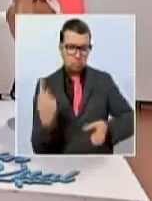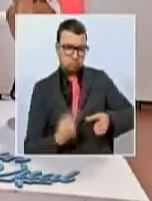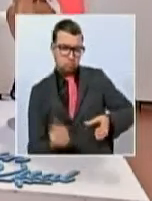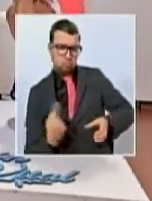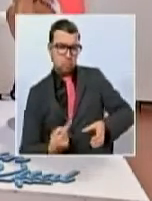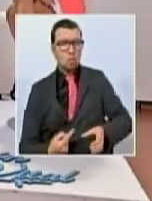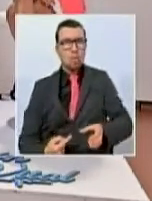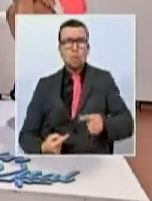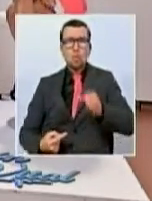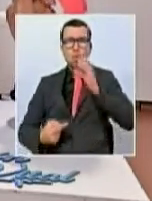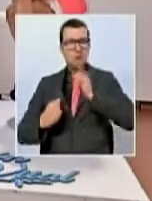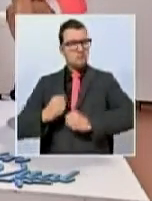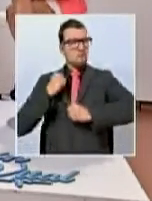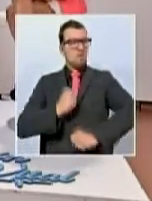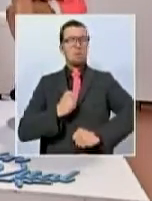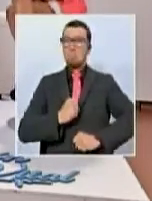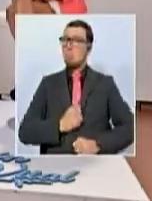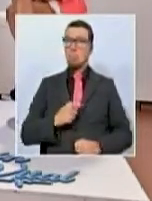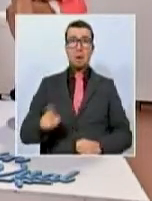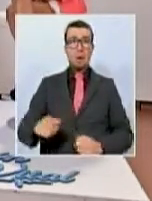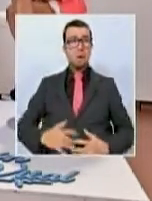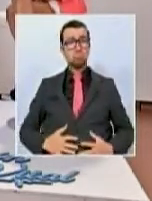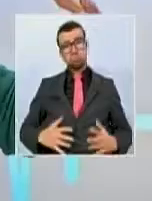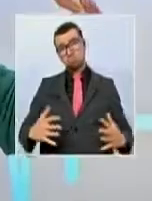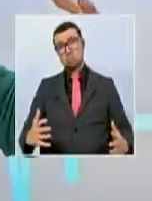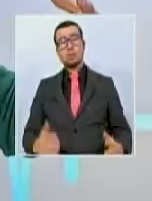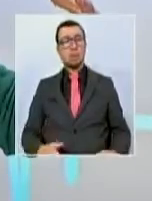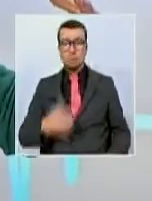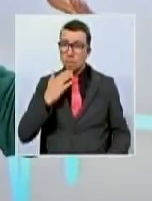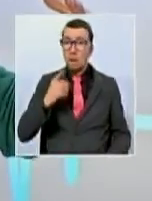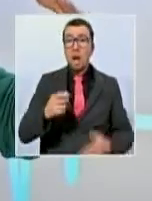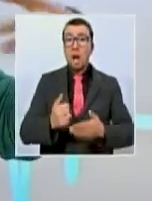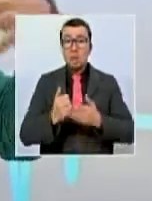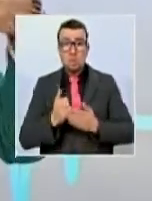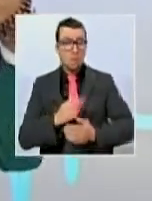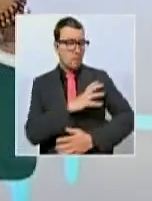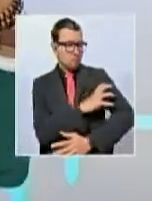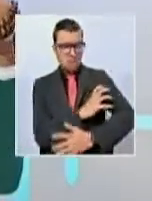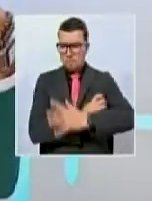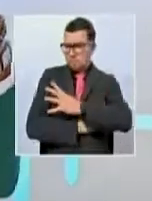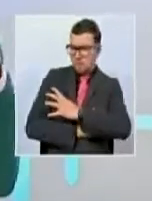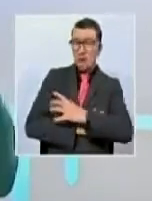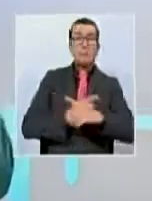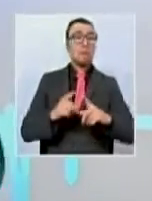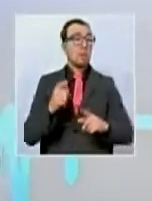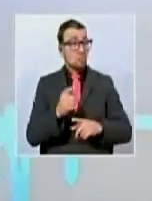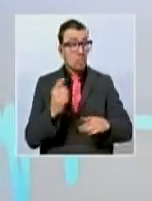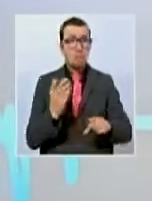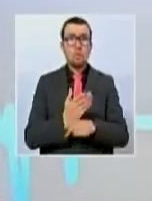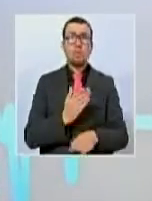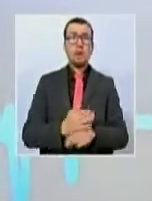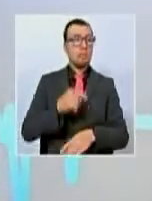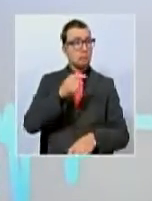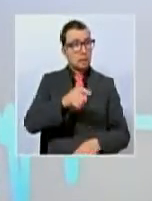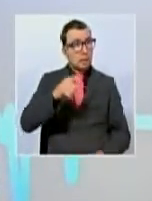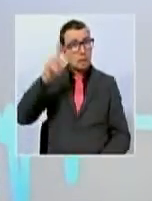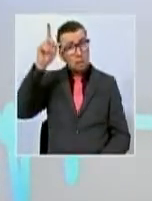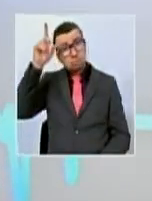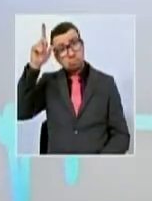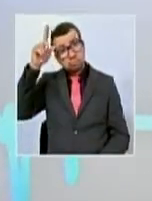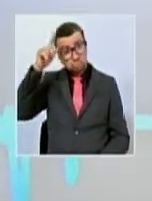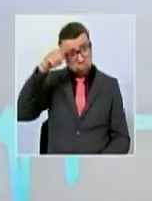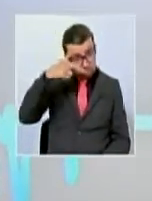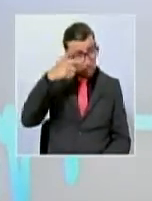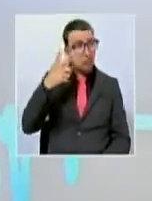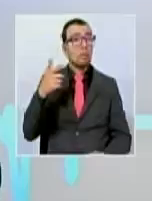visto muchos deportistas que, claro, les mejora muchísimo la masa muscular, pero los problemas sexuales son terribles por la cantidad